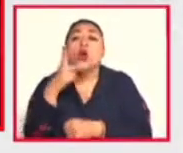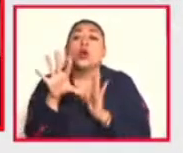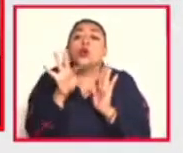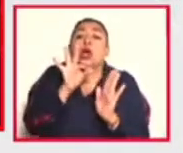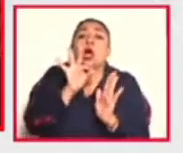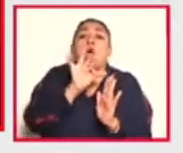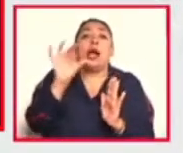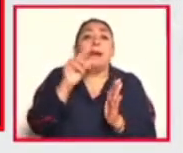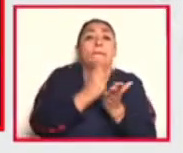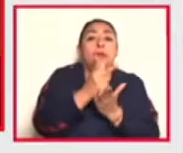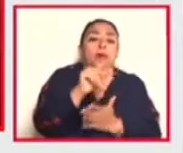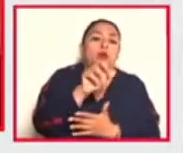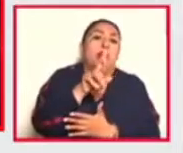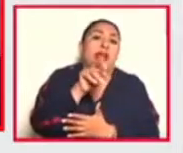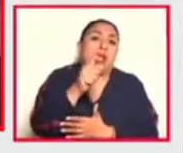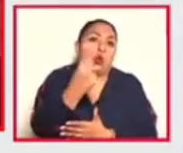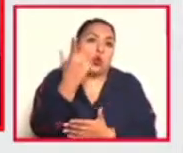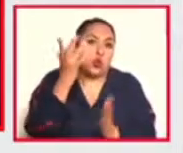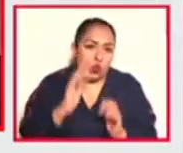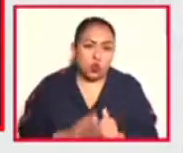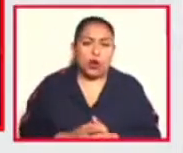Ariel.